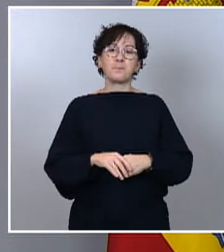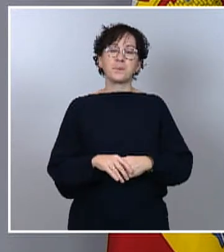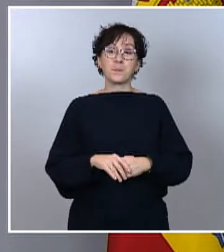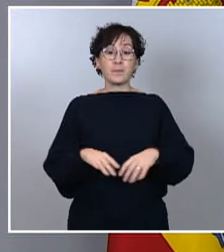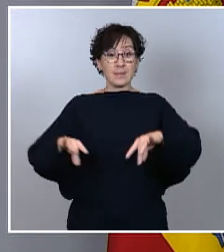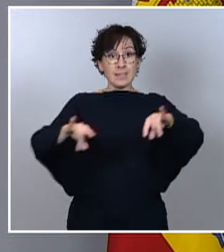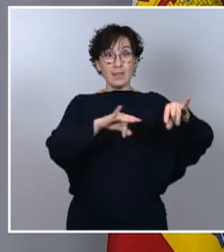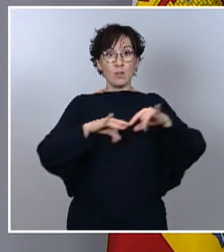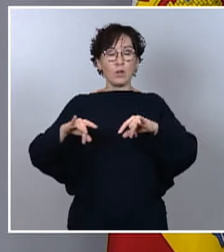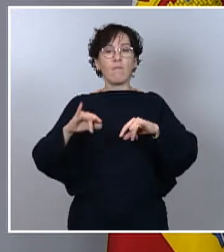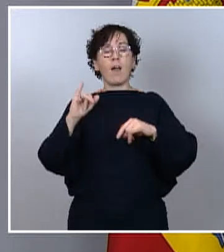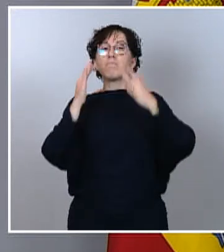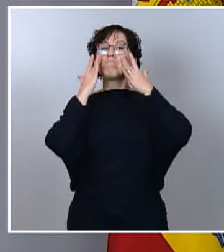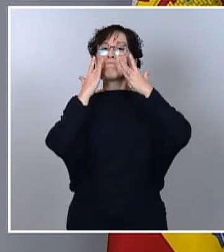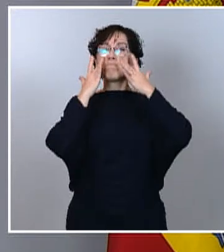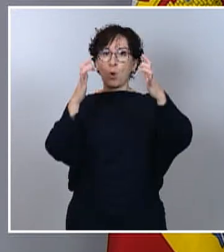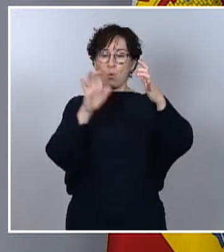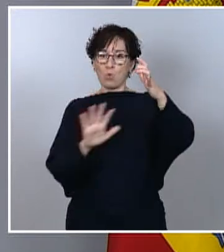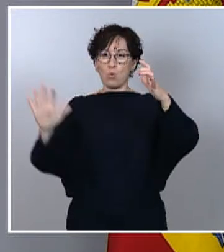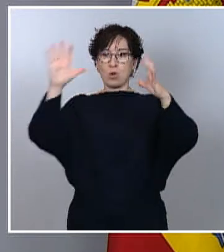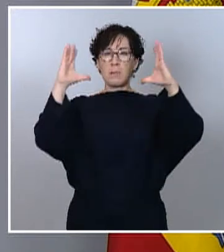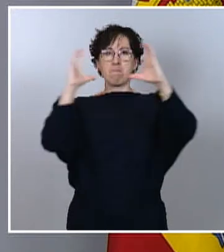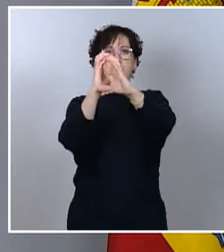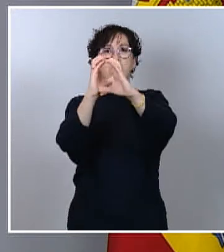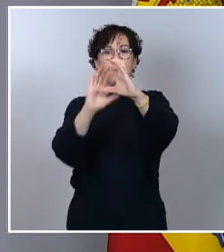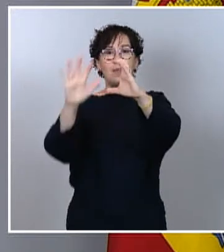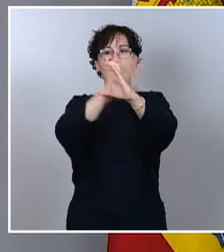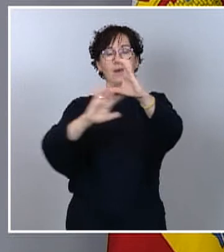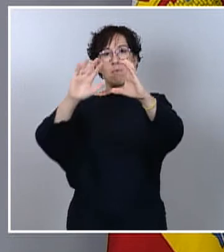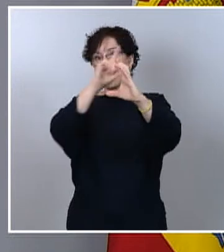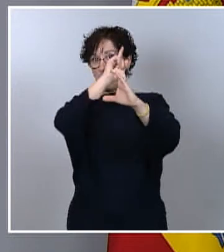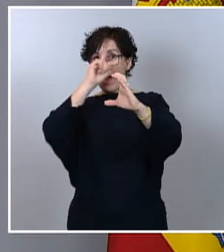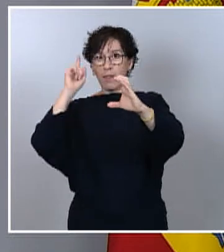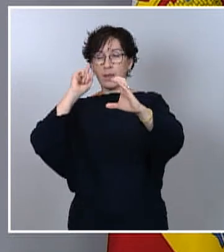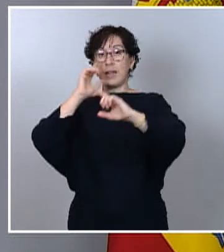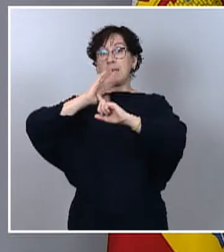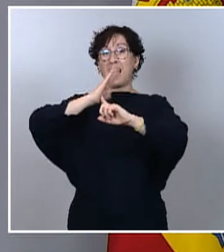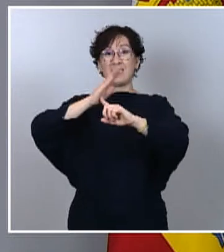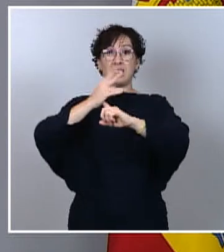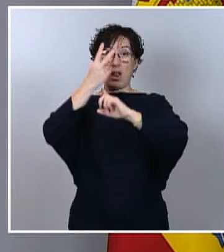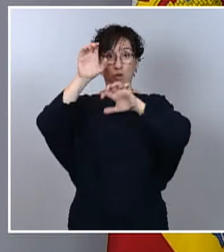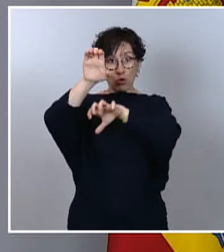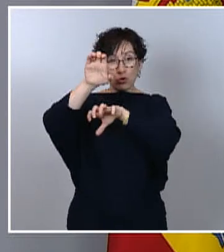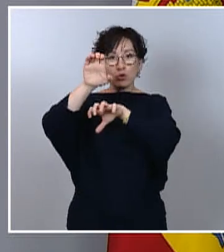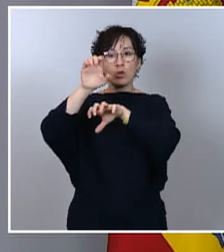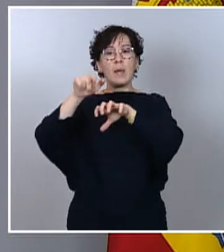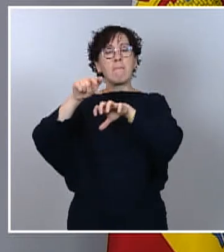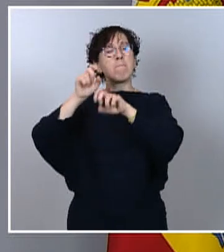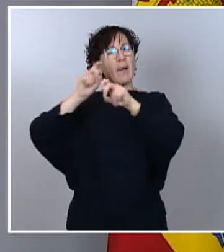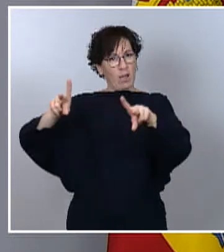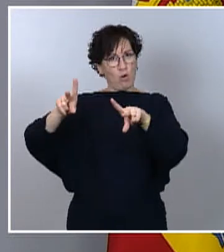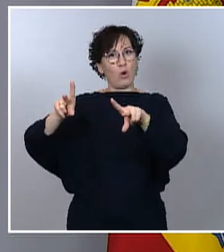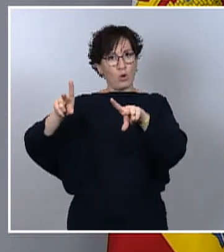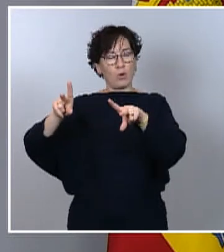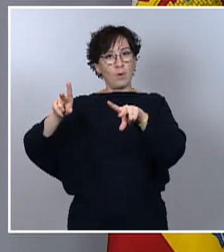grande donde se concentran en torno a Madrid y las dos Castillas, las zonas de mayor prevalencia, pero ahora también aparecen